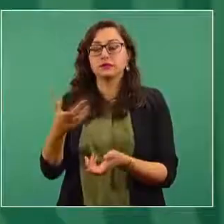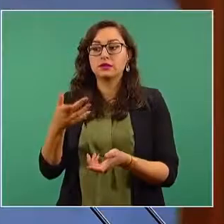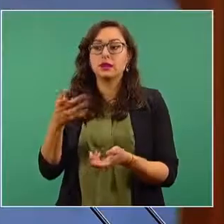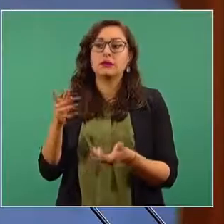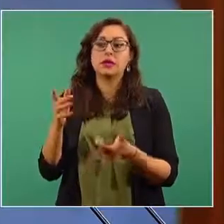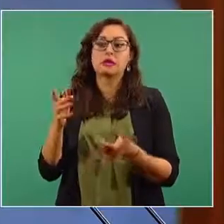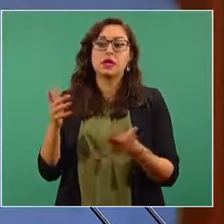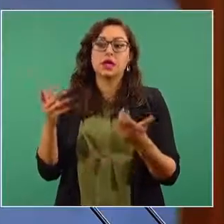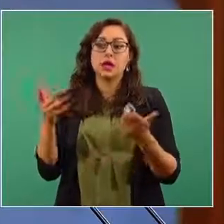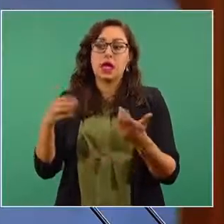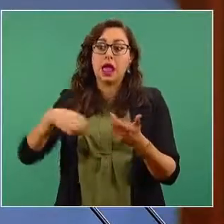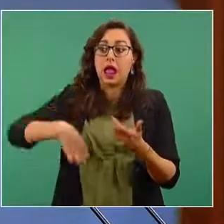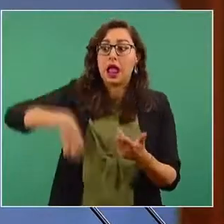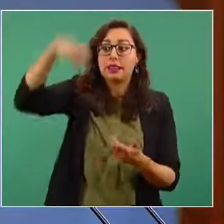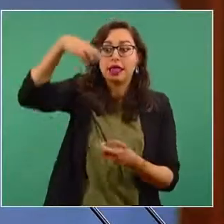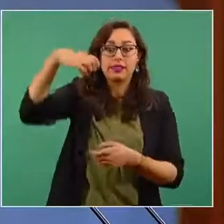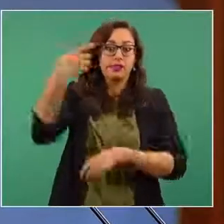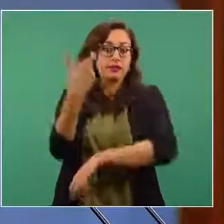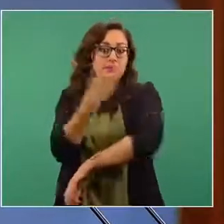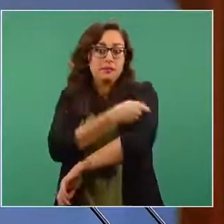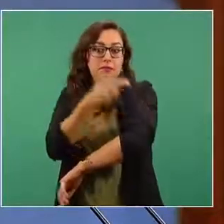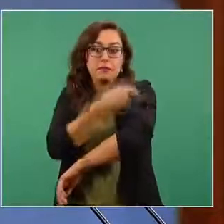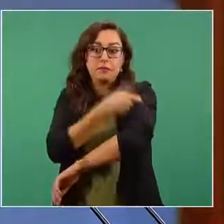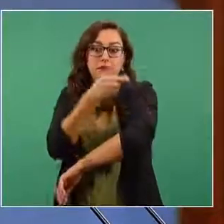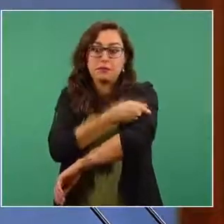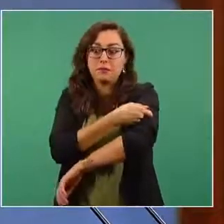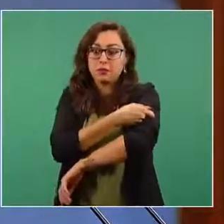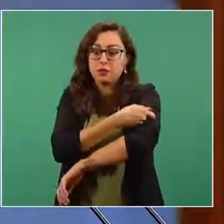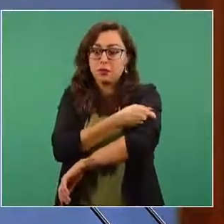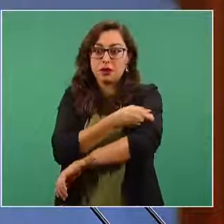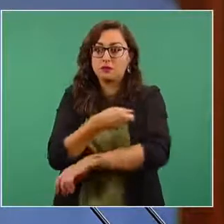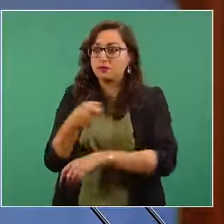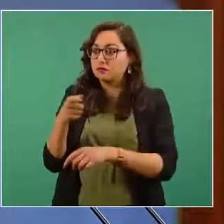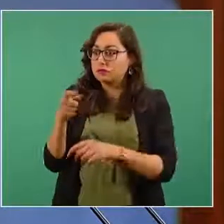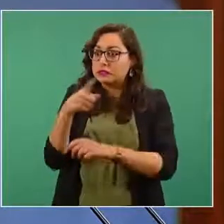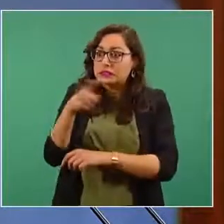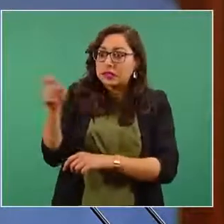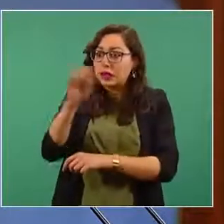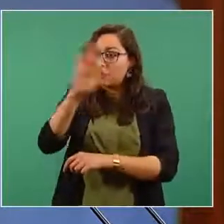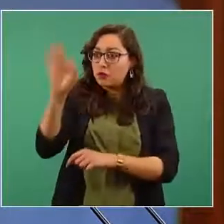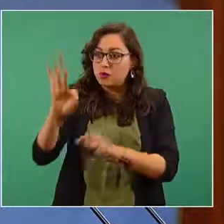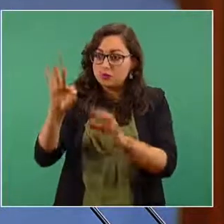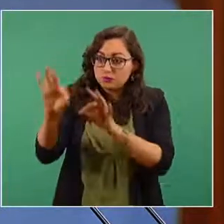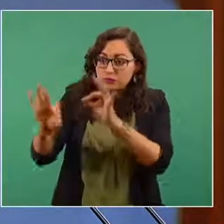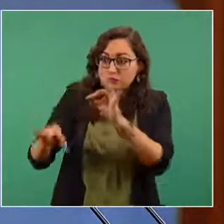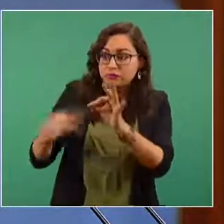vacunamos a adultos mayores, ya vamos a poder